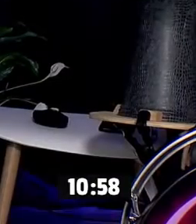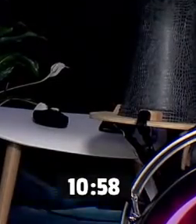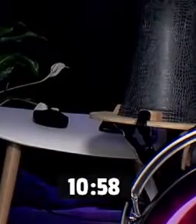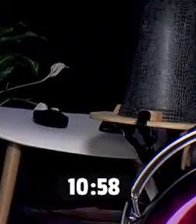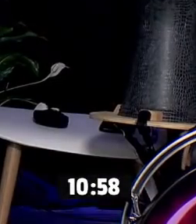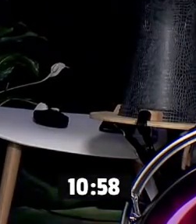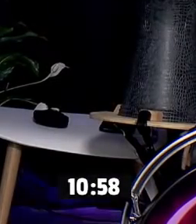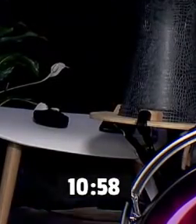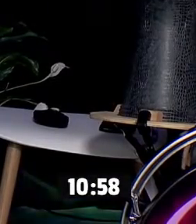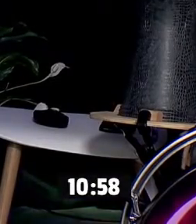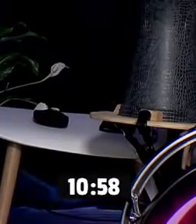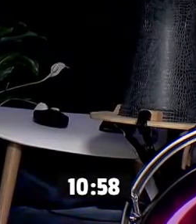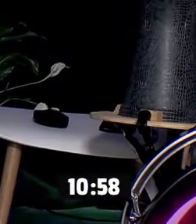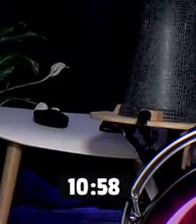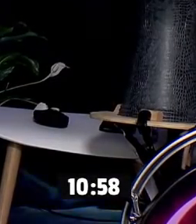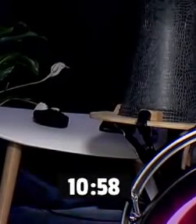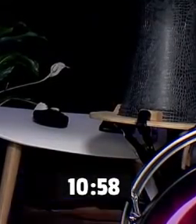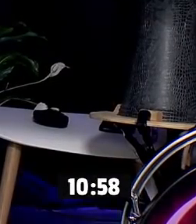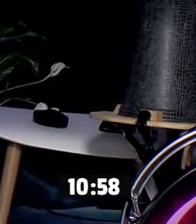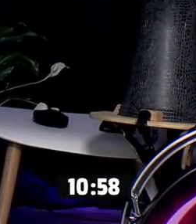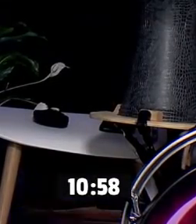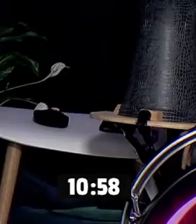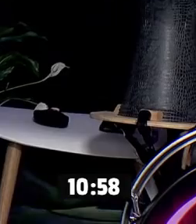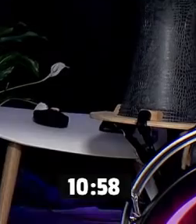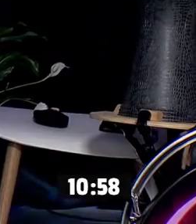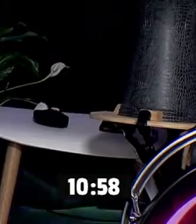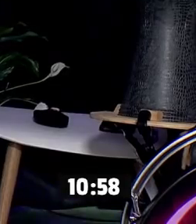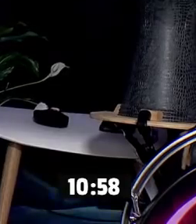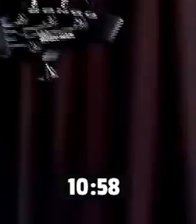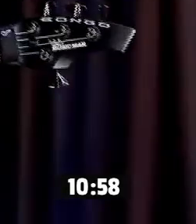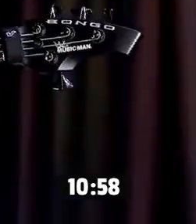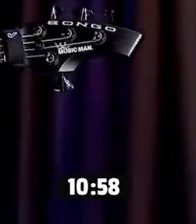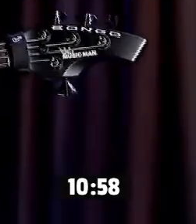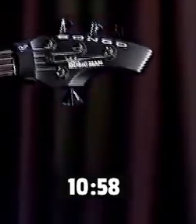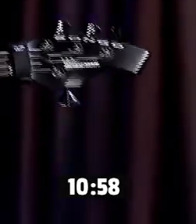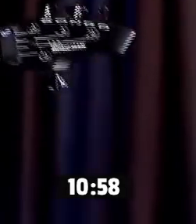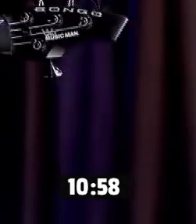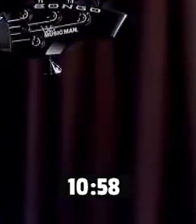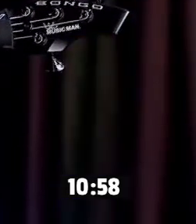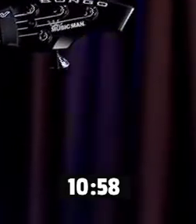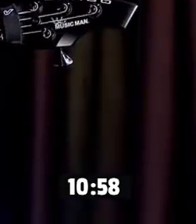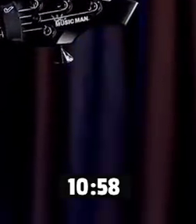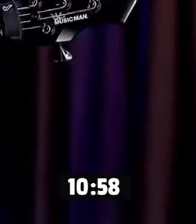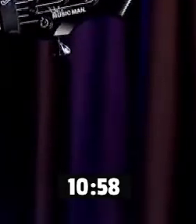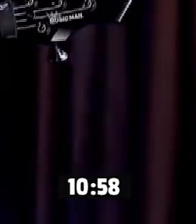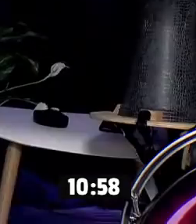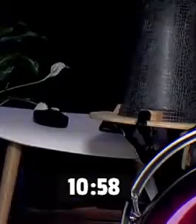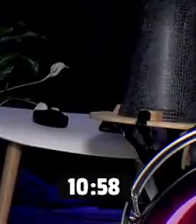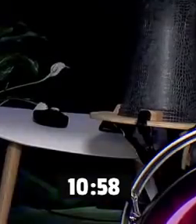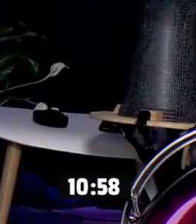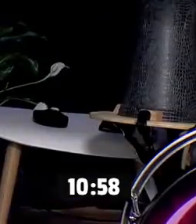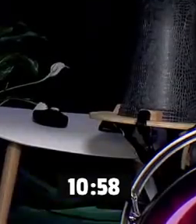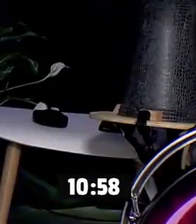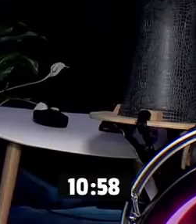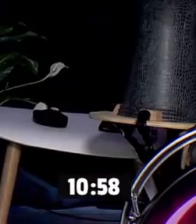Dicen que la locura es más hermosa cuando estás en la